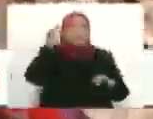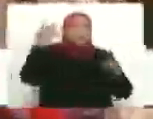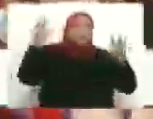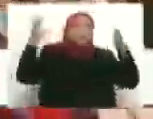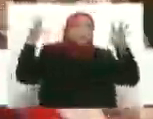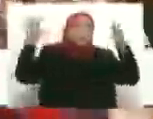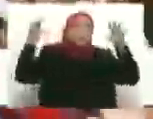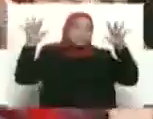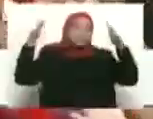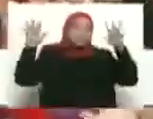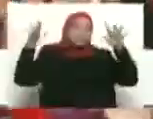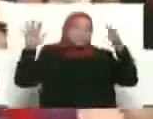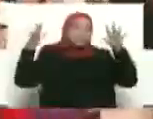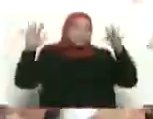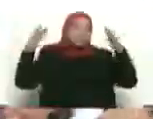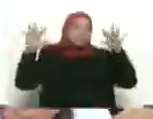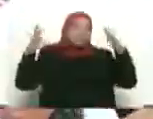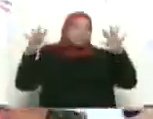¿Dónde?